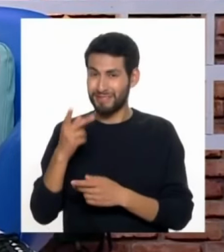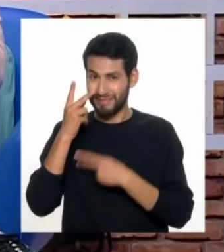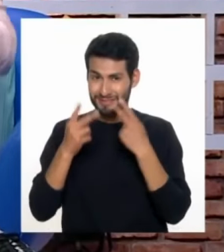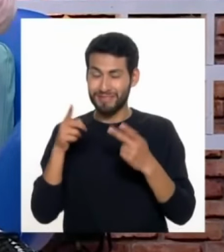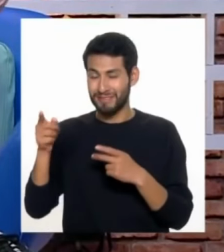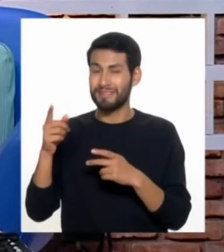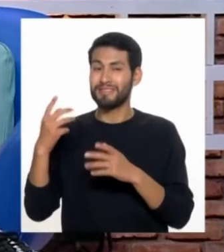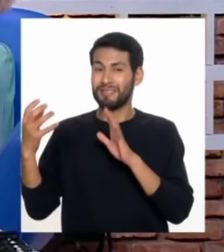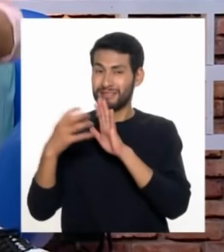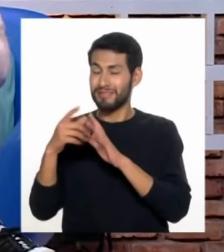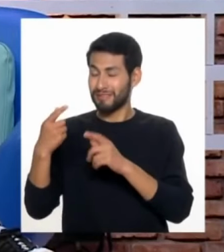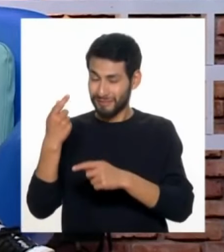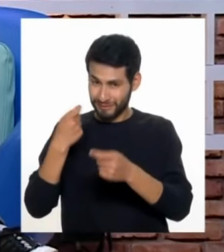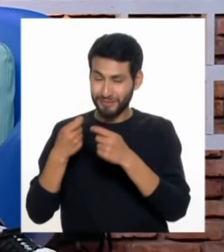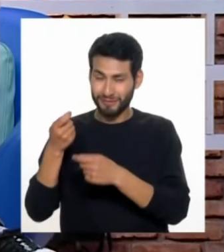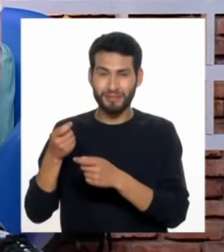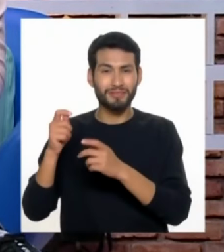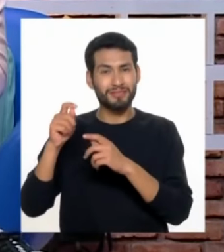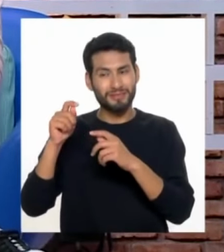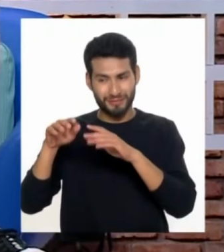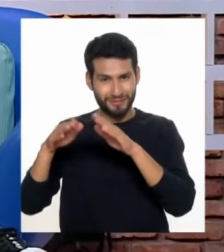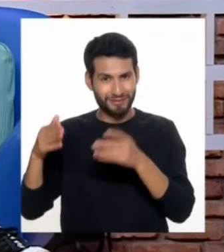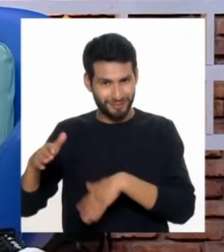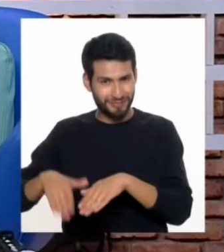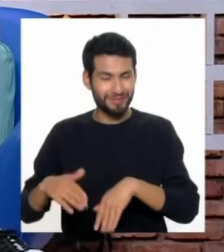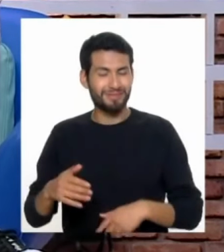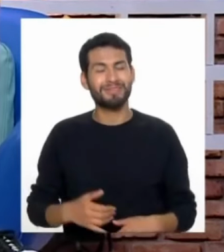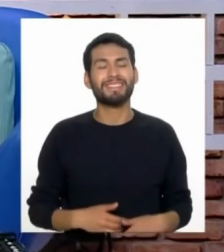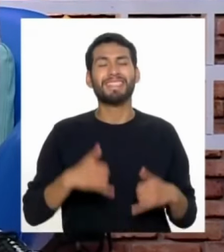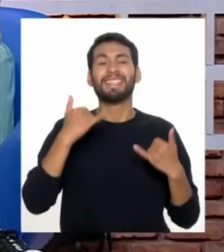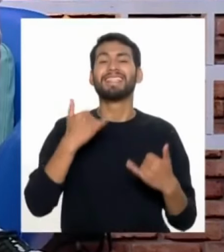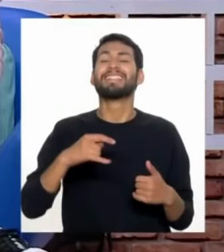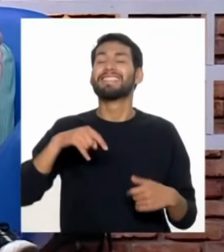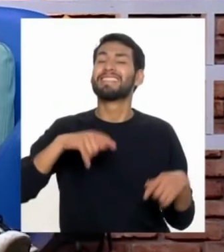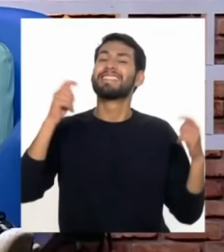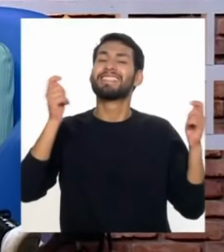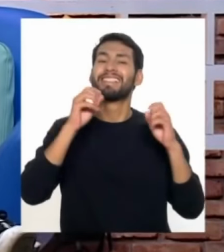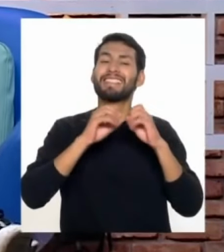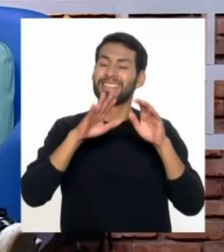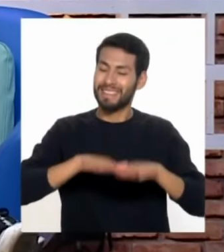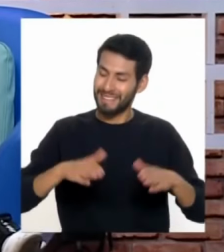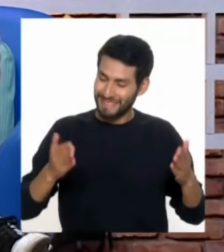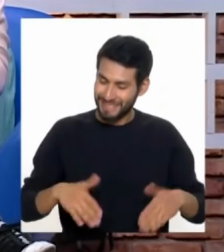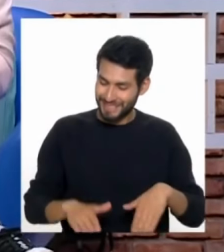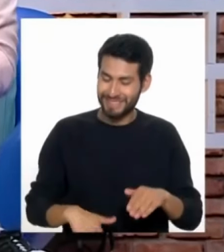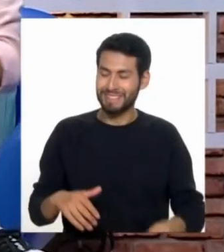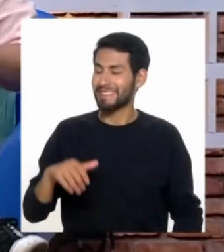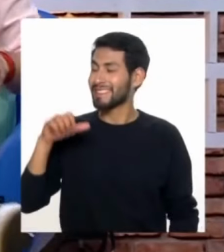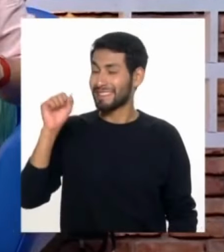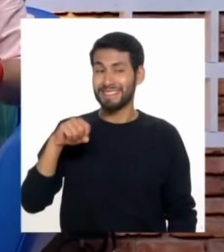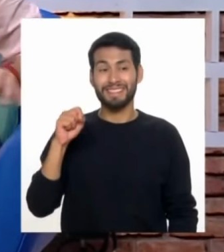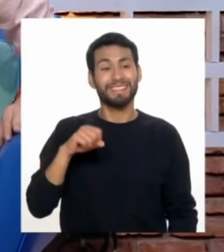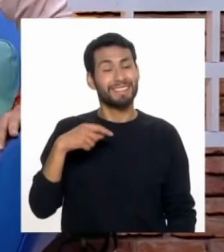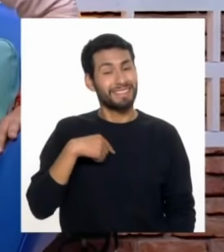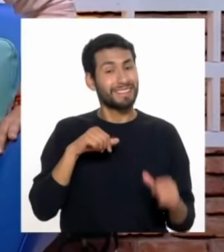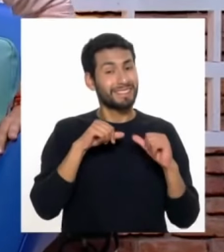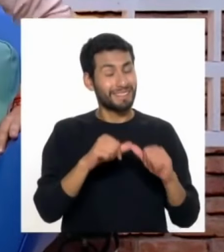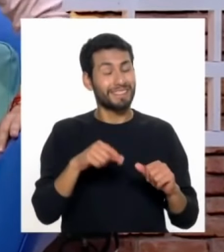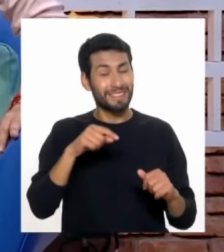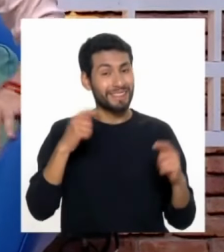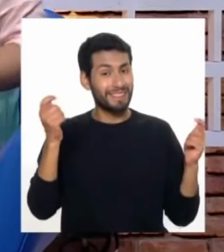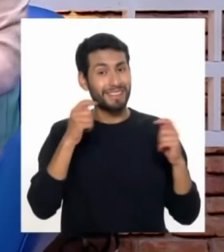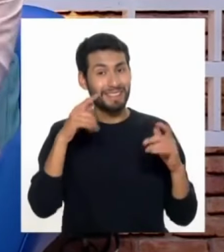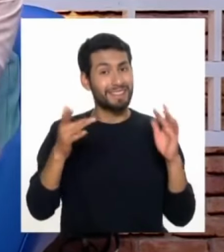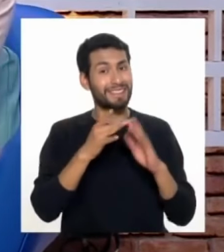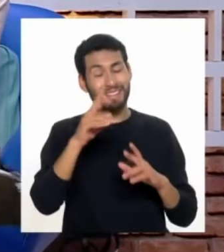visitar sus páginas y vayan a visitar su taller también. Celebramos el Día del Cajón Peruano, mi querida Vanessa. Así es, y continuamos con las celebraciones